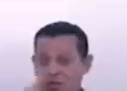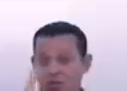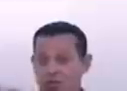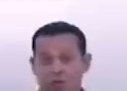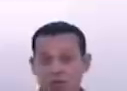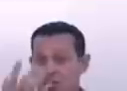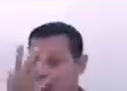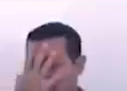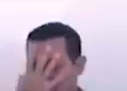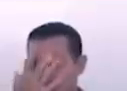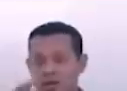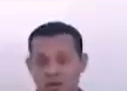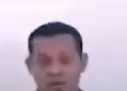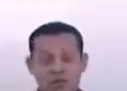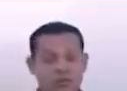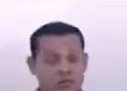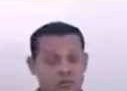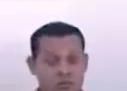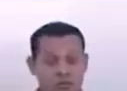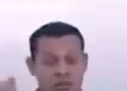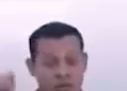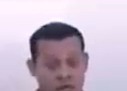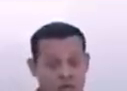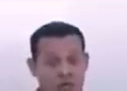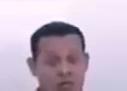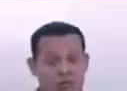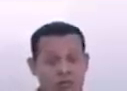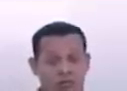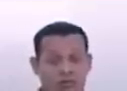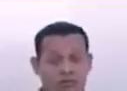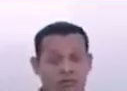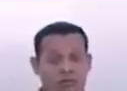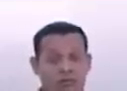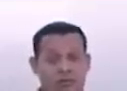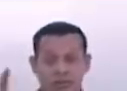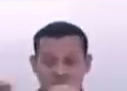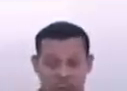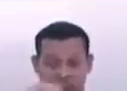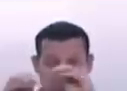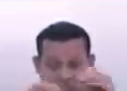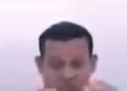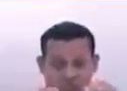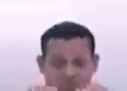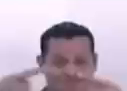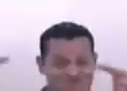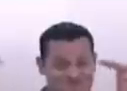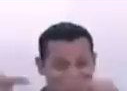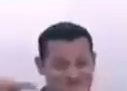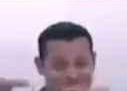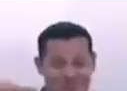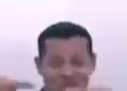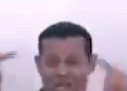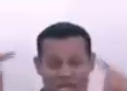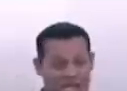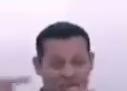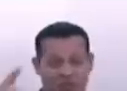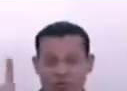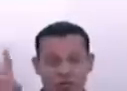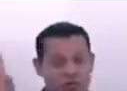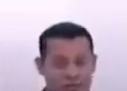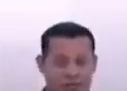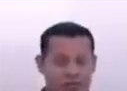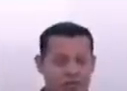vergüenza. Y eso es lo que ocurriría. Esto se trasladaría en un ring en donde no se